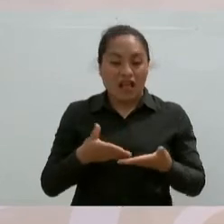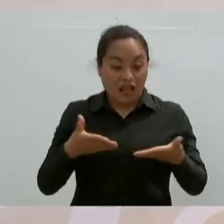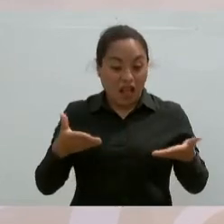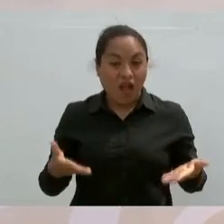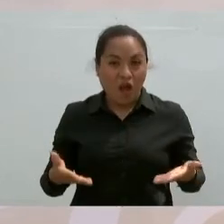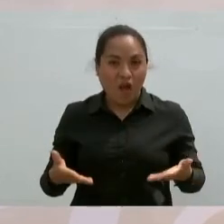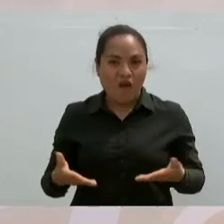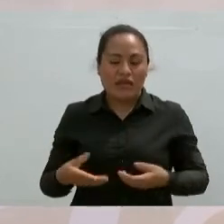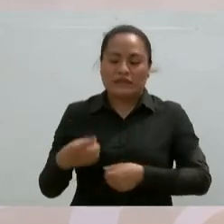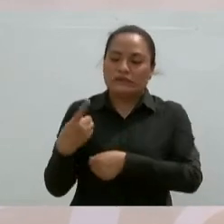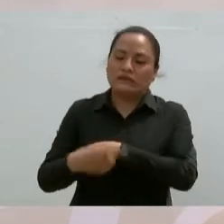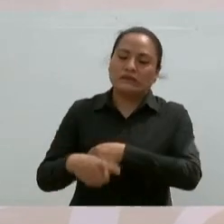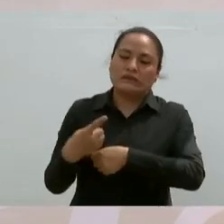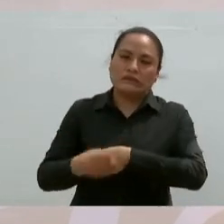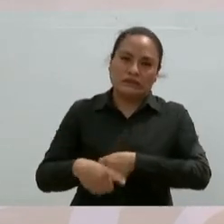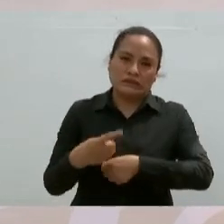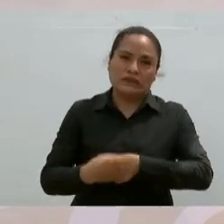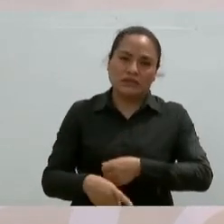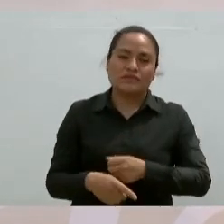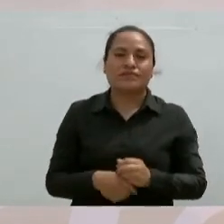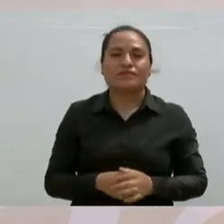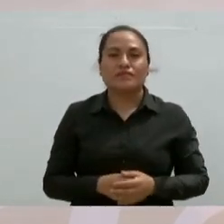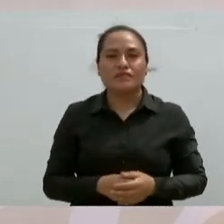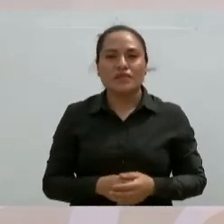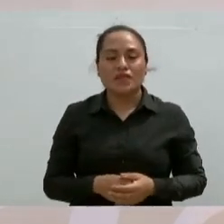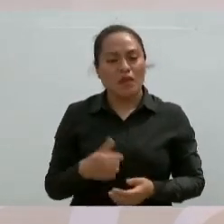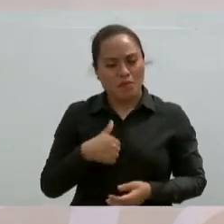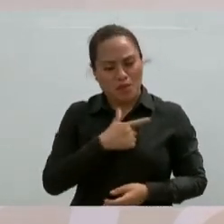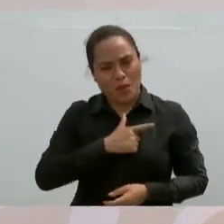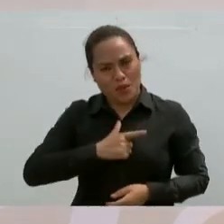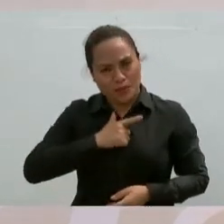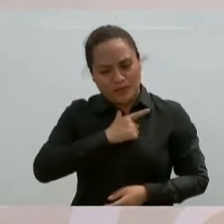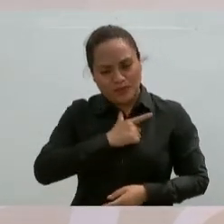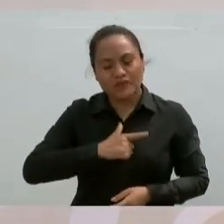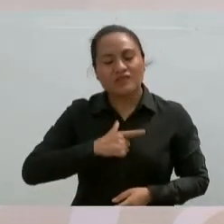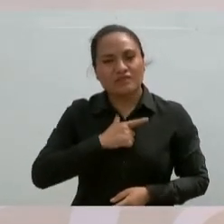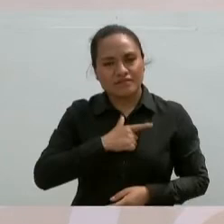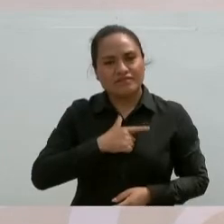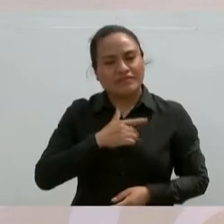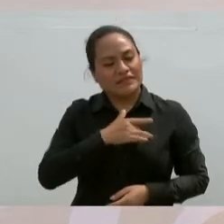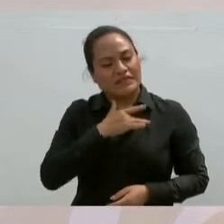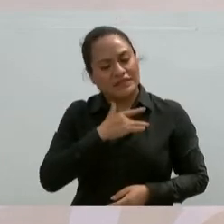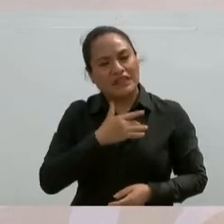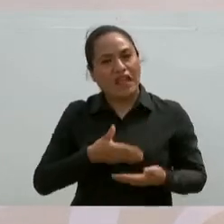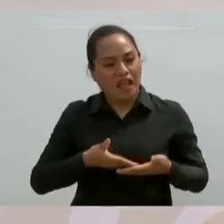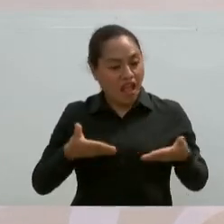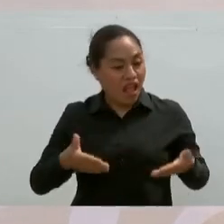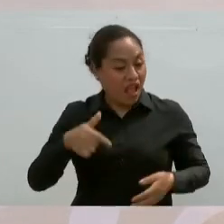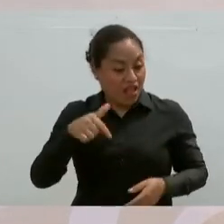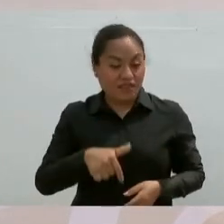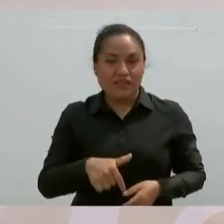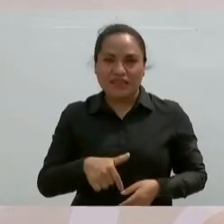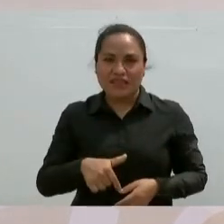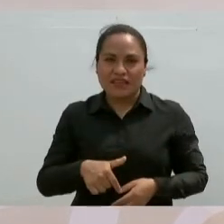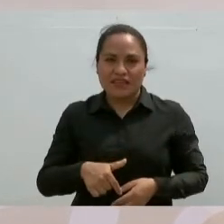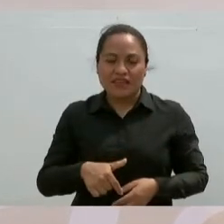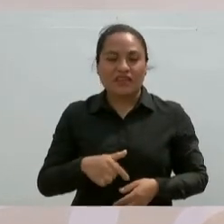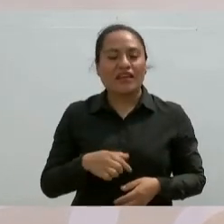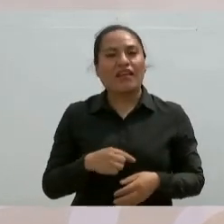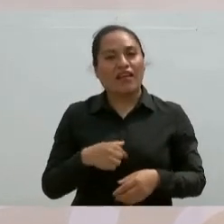está afectando. Por eso me da mucho gusto estar aquí